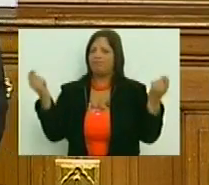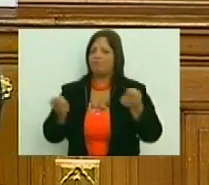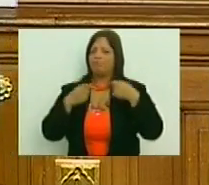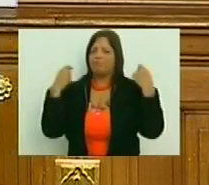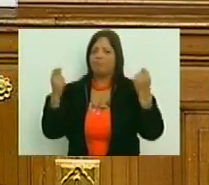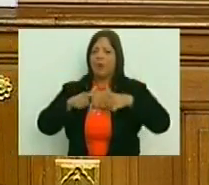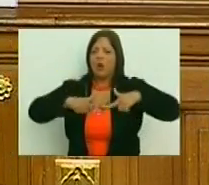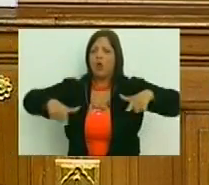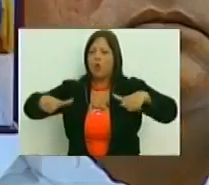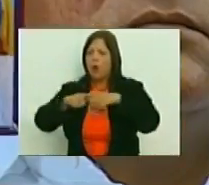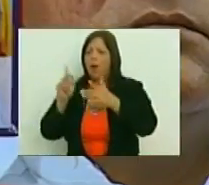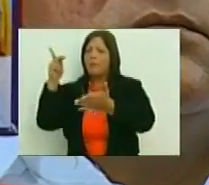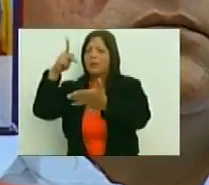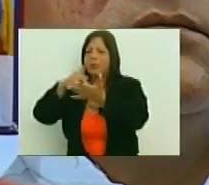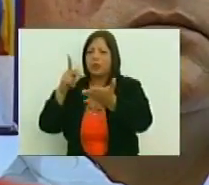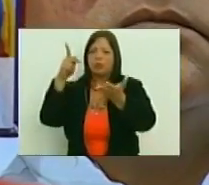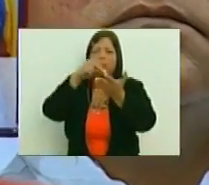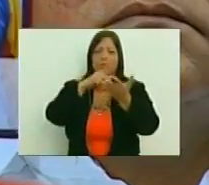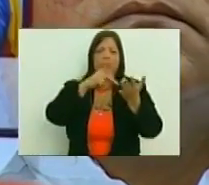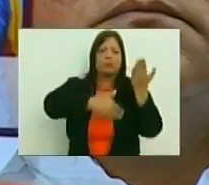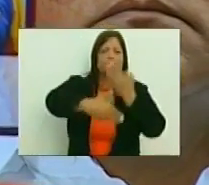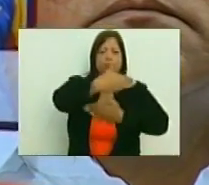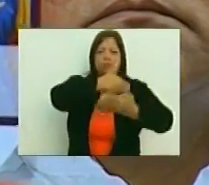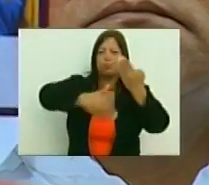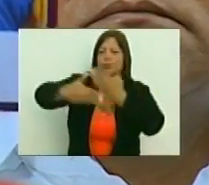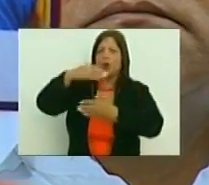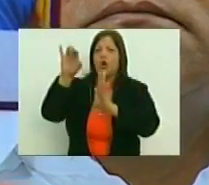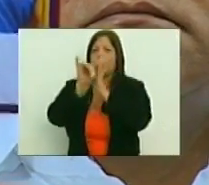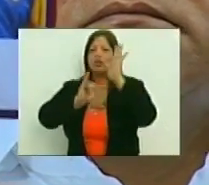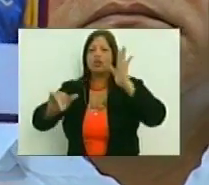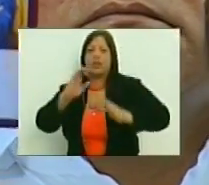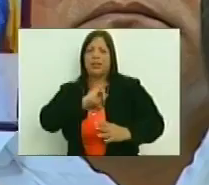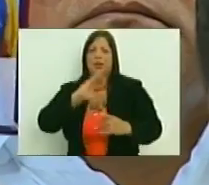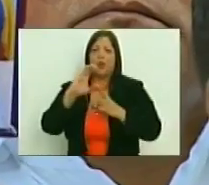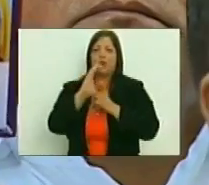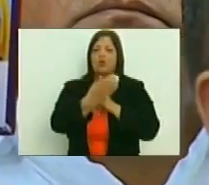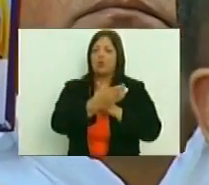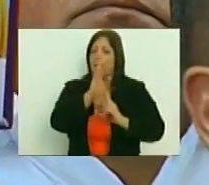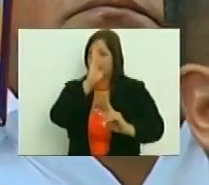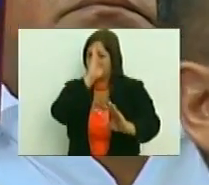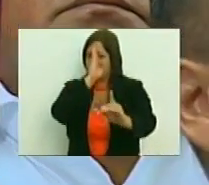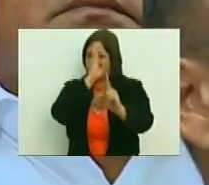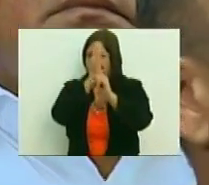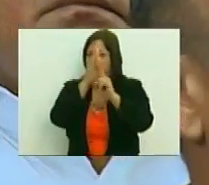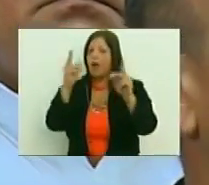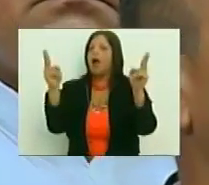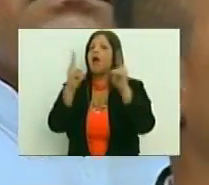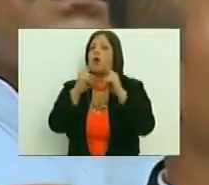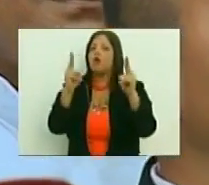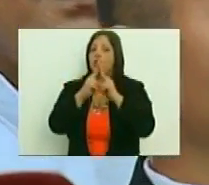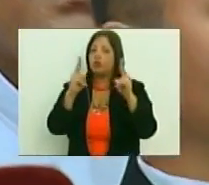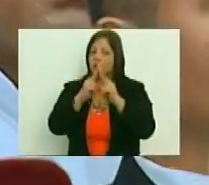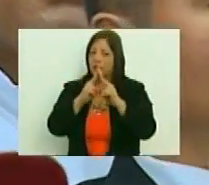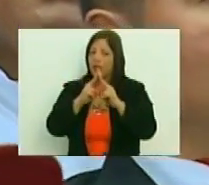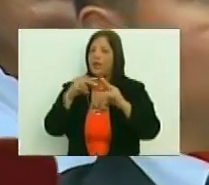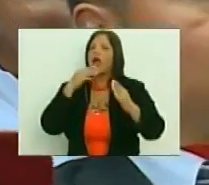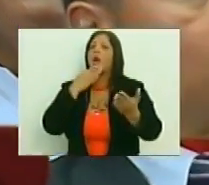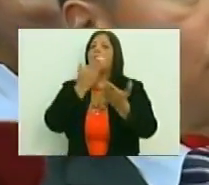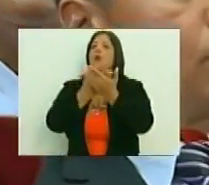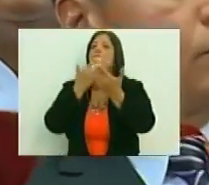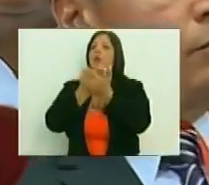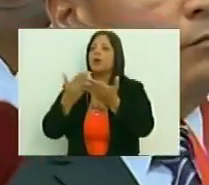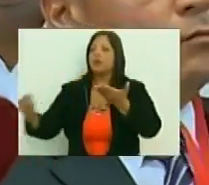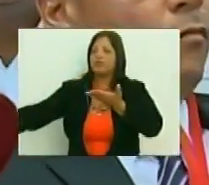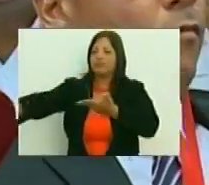promover espacios de participación ciudadana en la constituyente cultural, dirigidos a conocer y recibir las propuestas